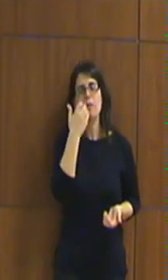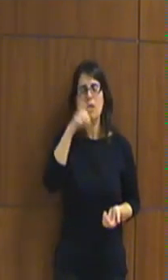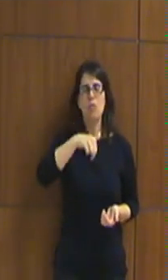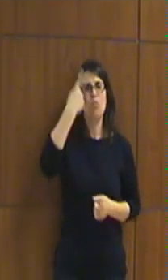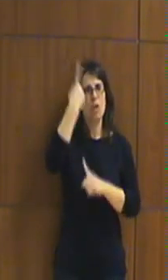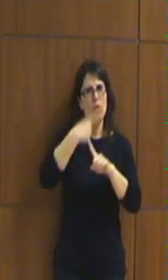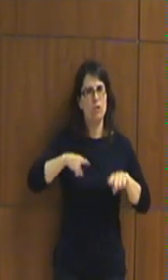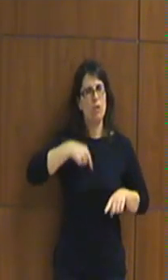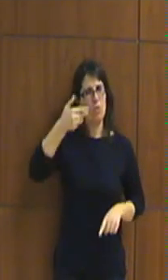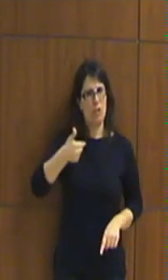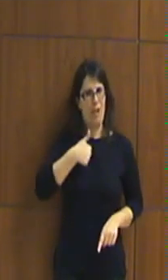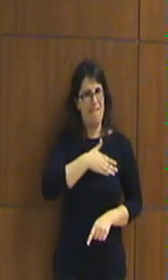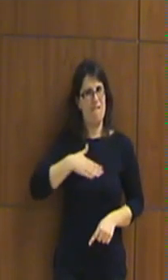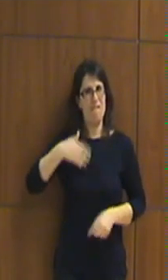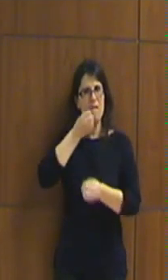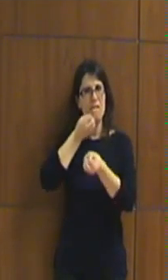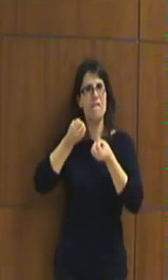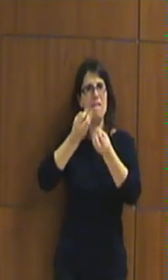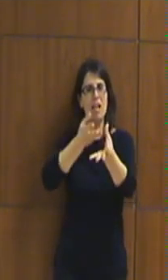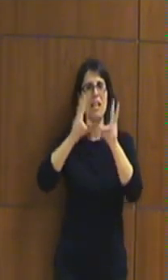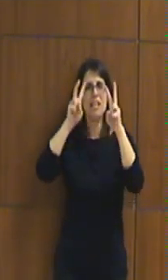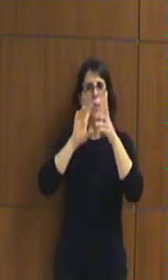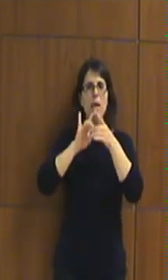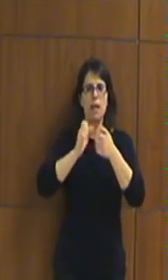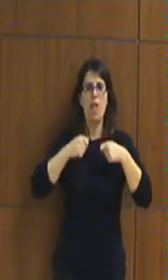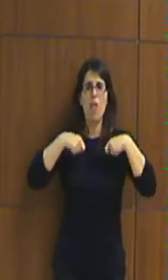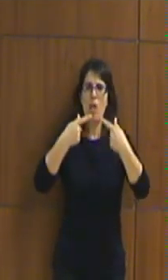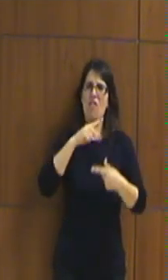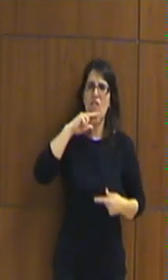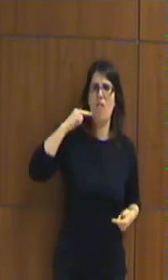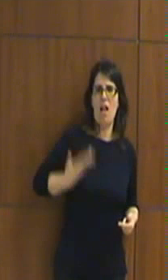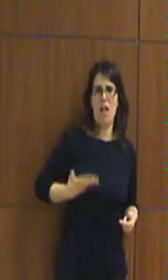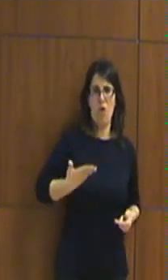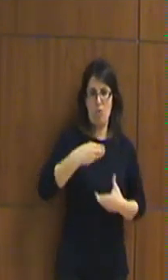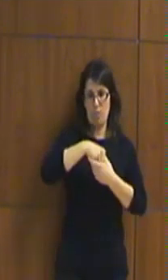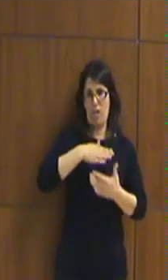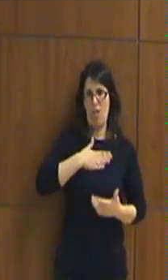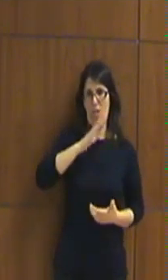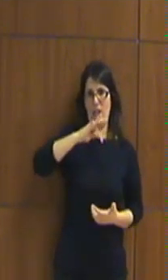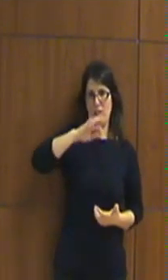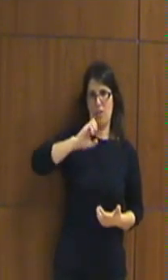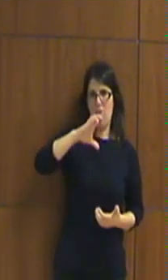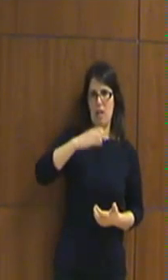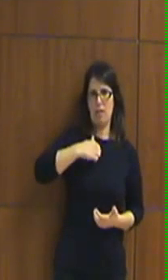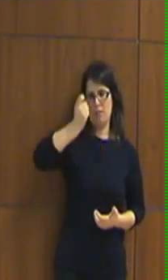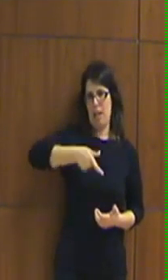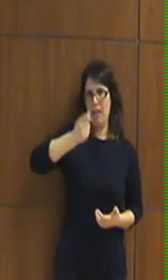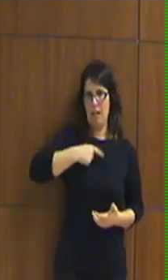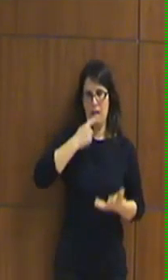también que me gustaría comentar y es un poco lo de la cadena de valor, ¿no?, que llamamos en CENTAC, y es decir,